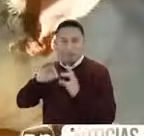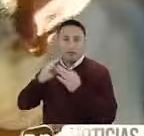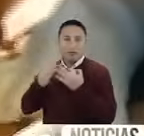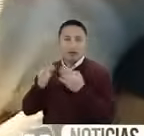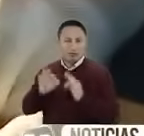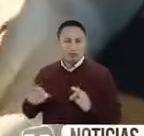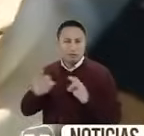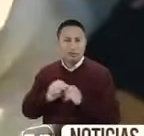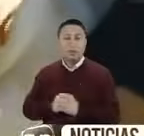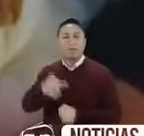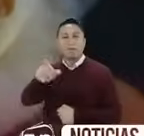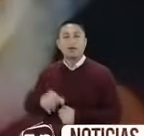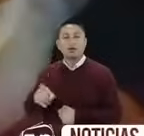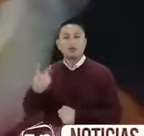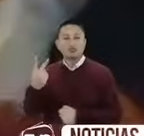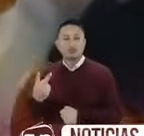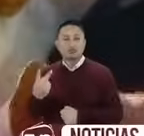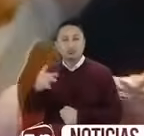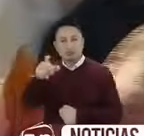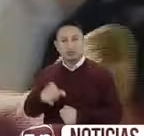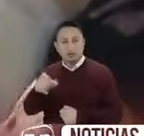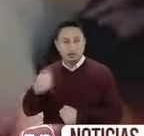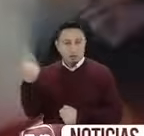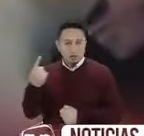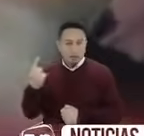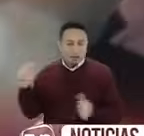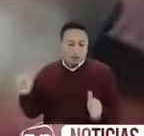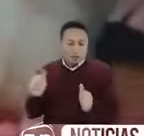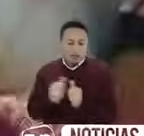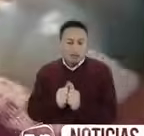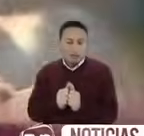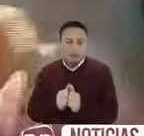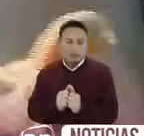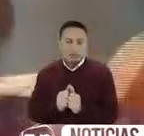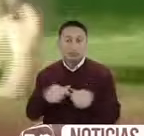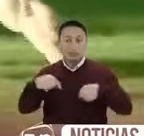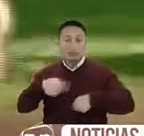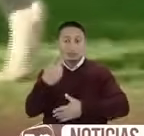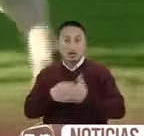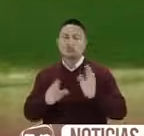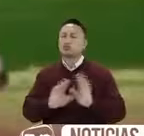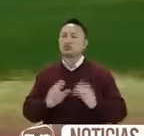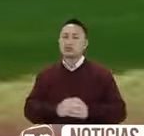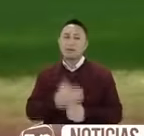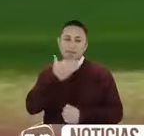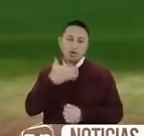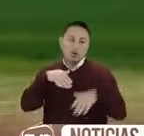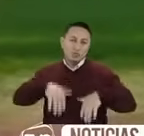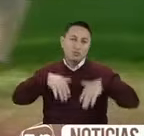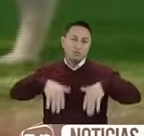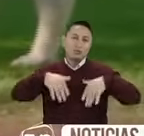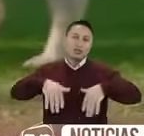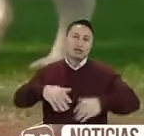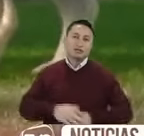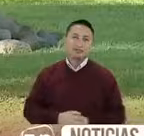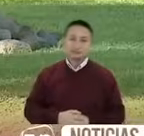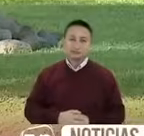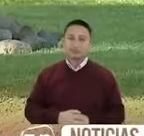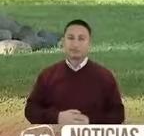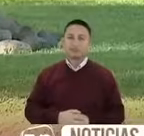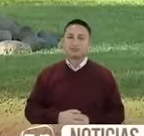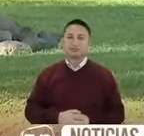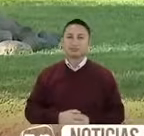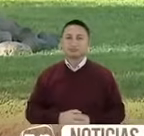o parejas o personas que viven solas que no quieren tener hijos, y entonces el perrito es la compañía y hace